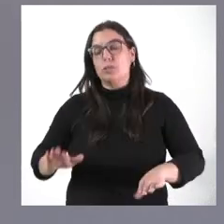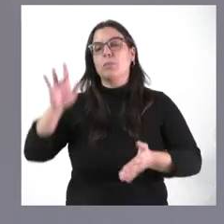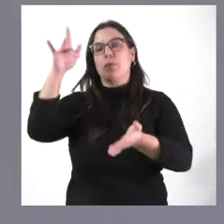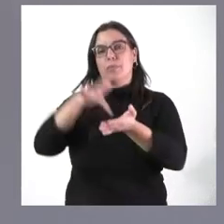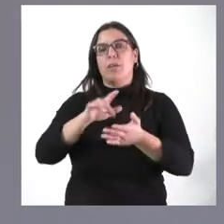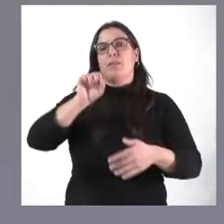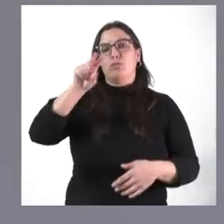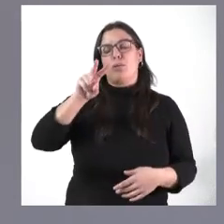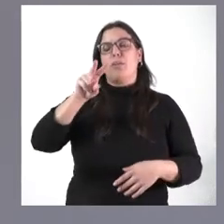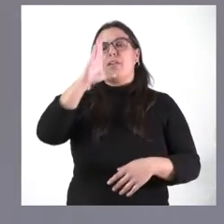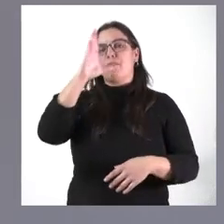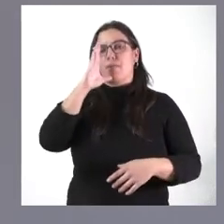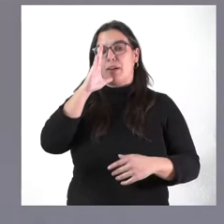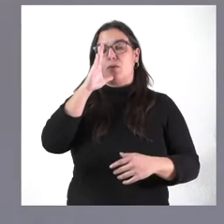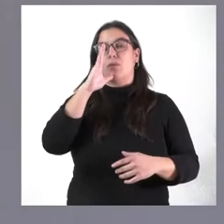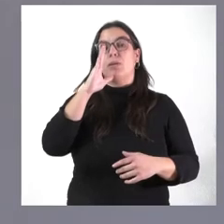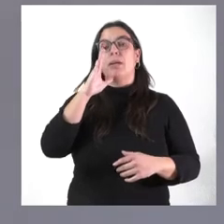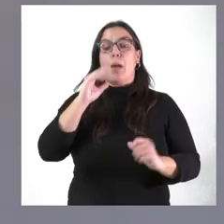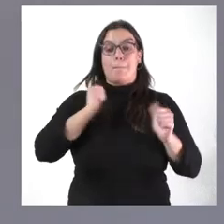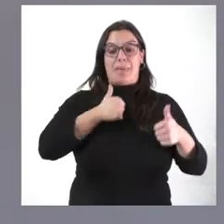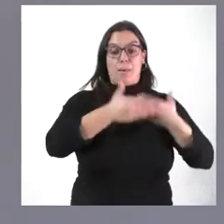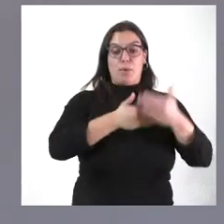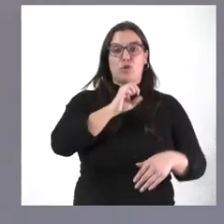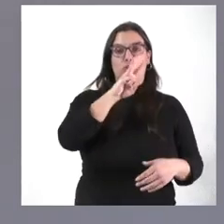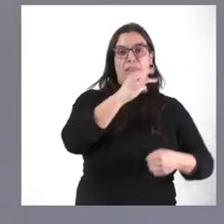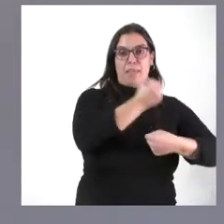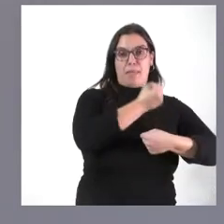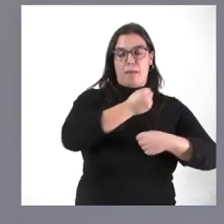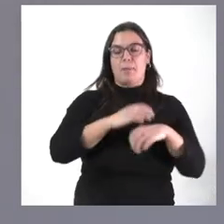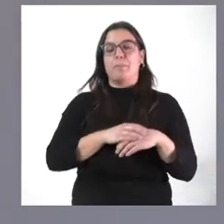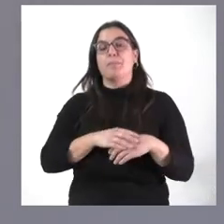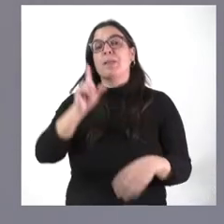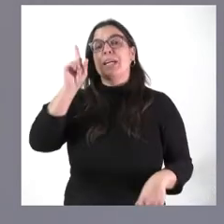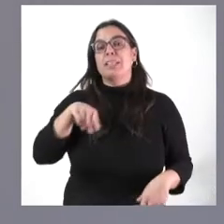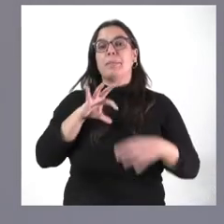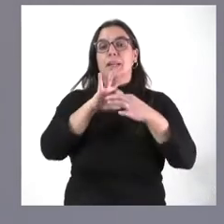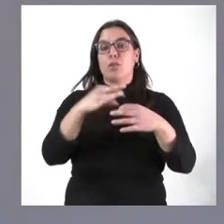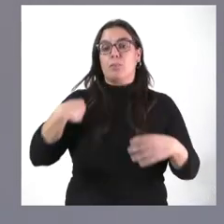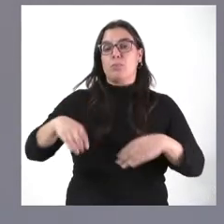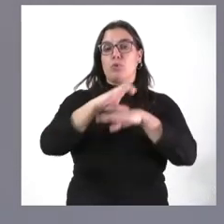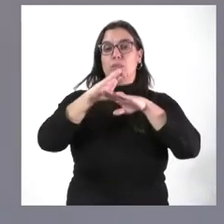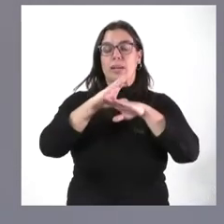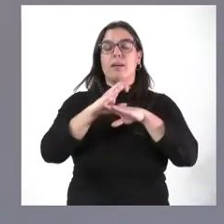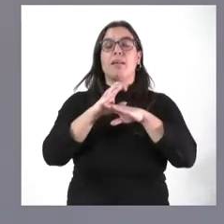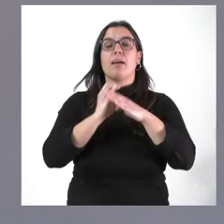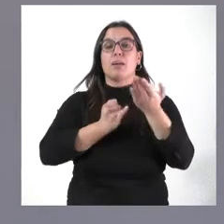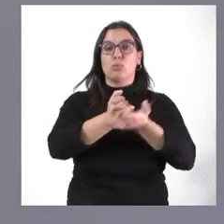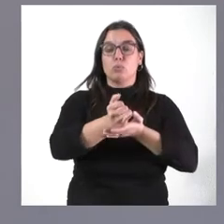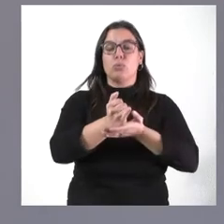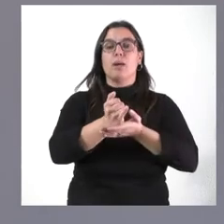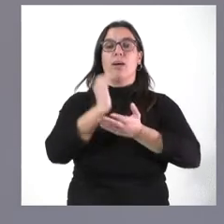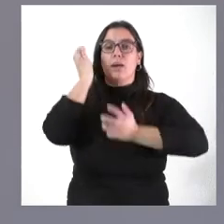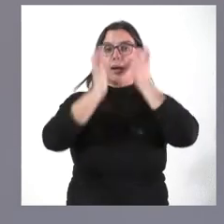febrero y se iniciará el 13 de diciembre También en lo que tiene que ver con la propia consejería de agricultura